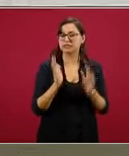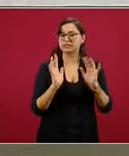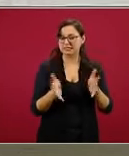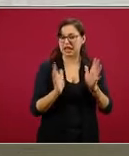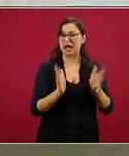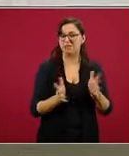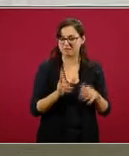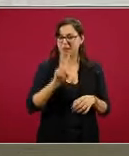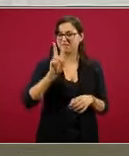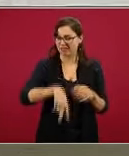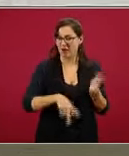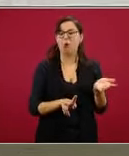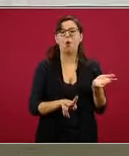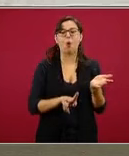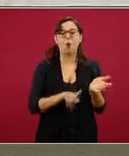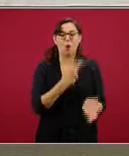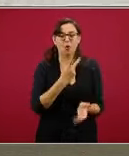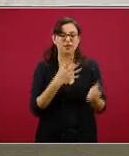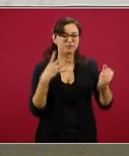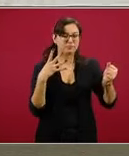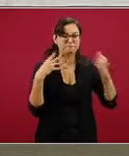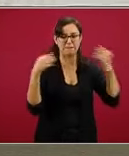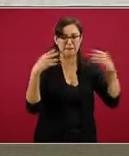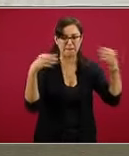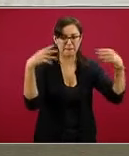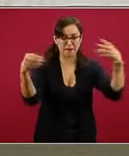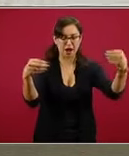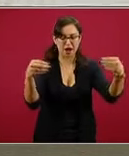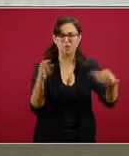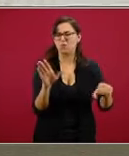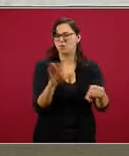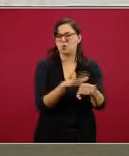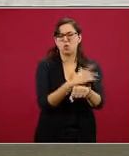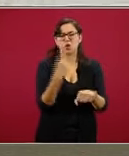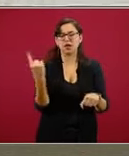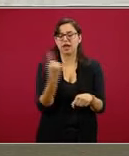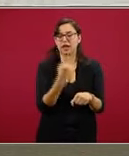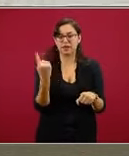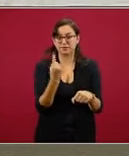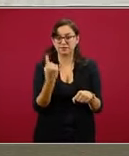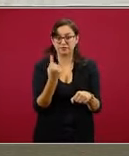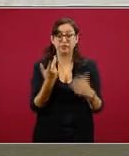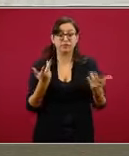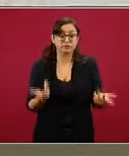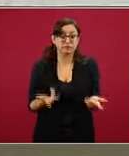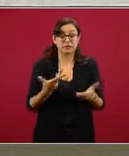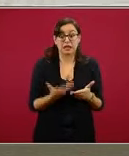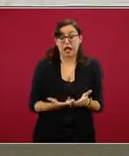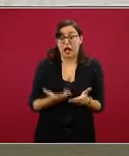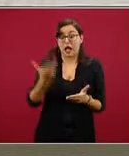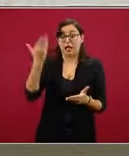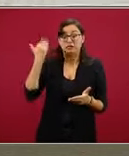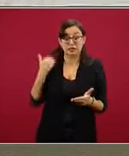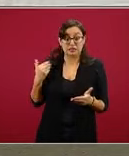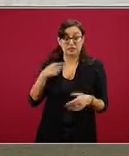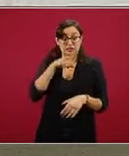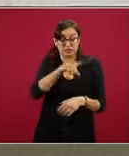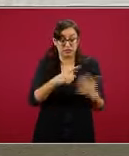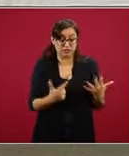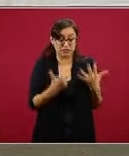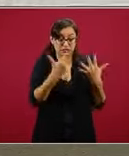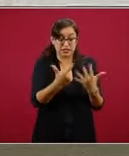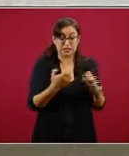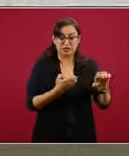un efecto de rebrote. Le decimos efecto de rebrote porque en su momento este incremento en su curva epidémica que han tenido en las